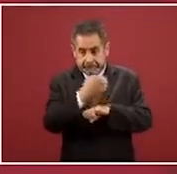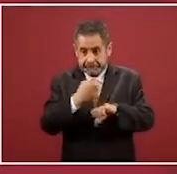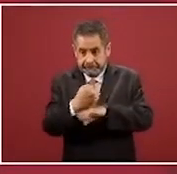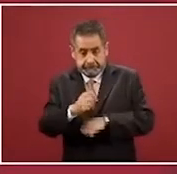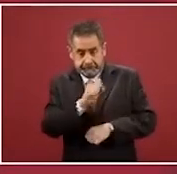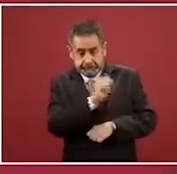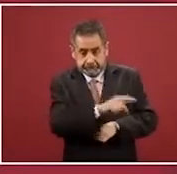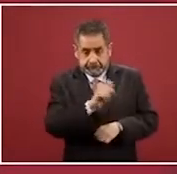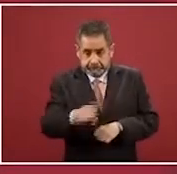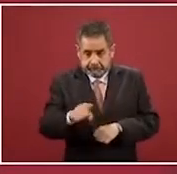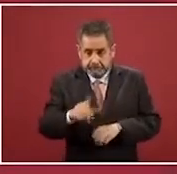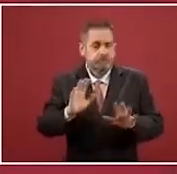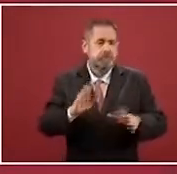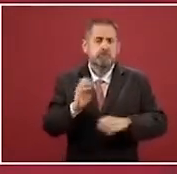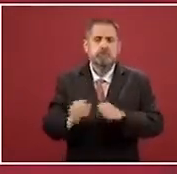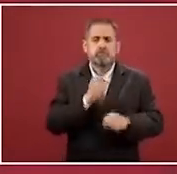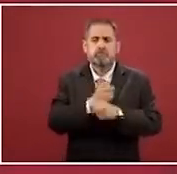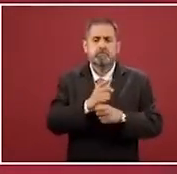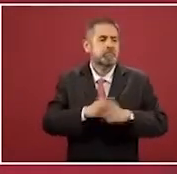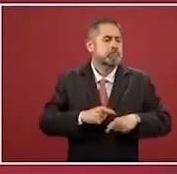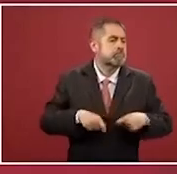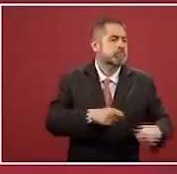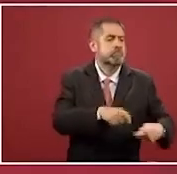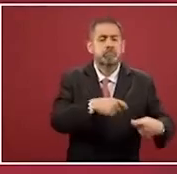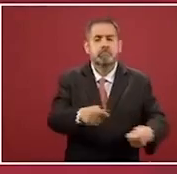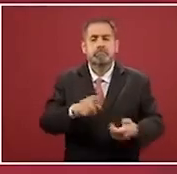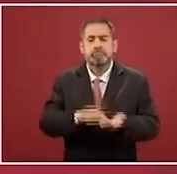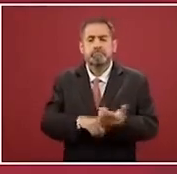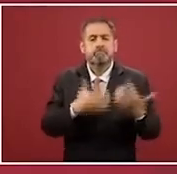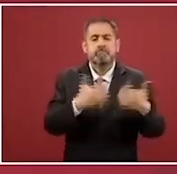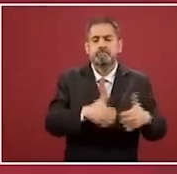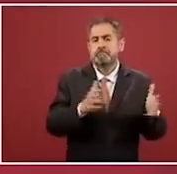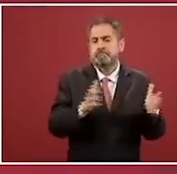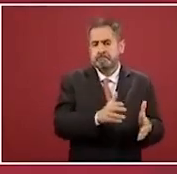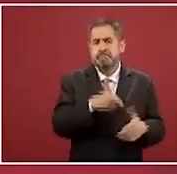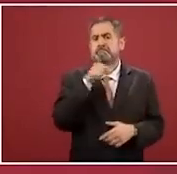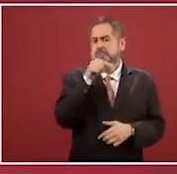Se le da oportunidad a las pequeñas y medianas empresas.